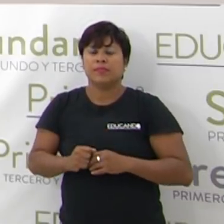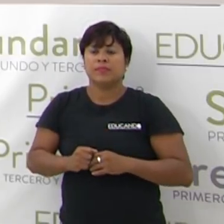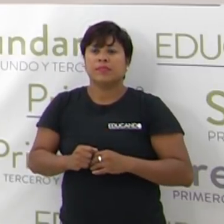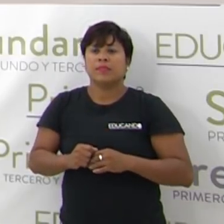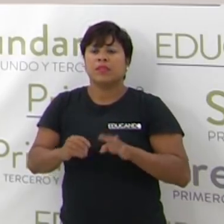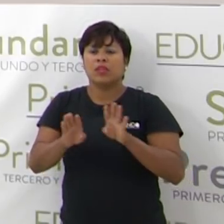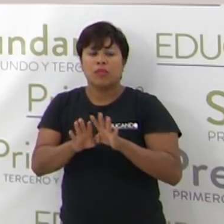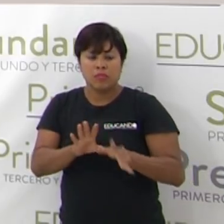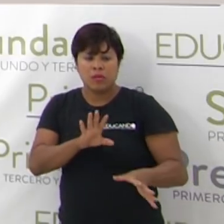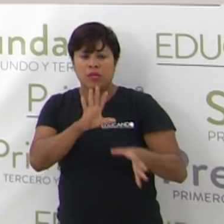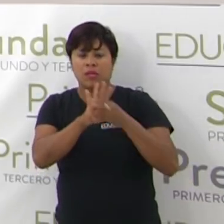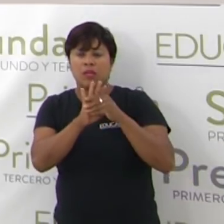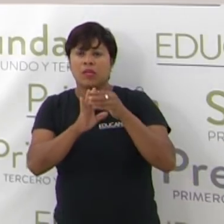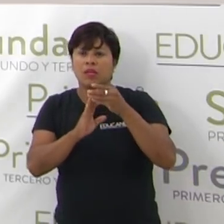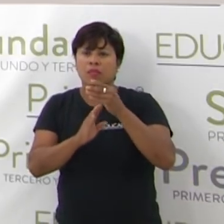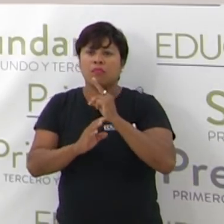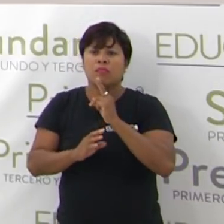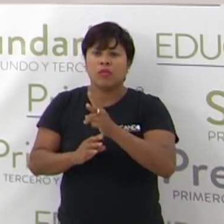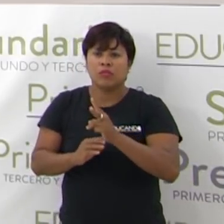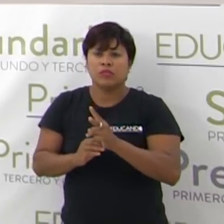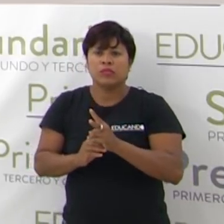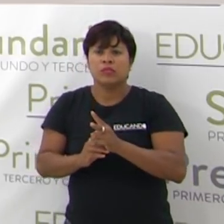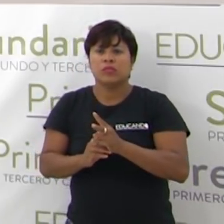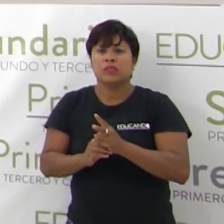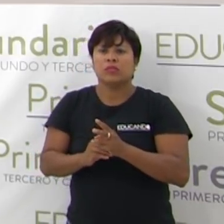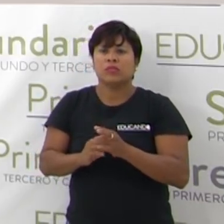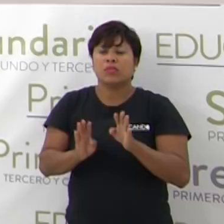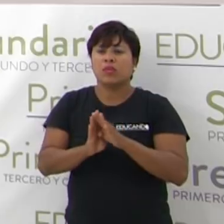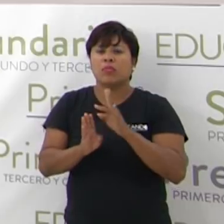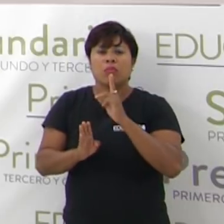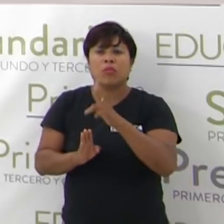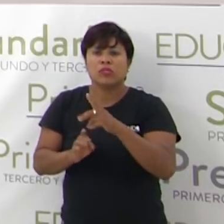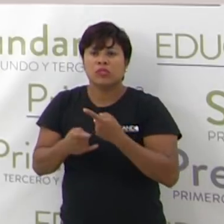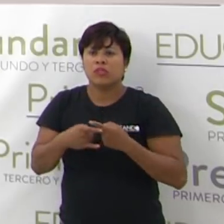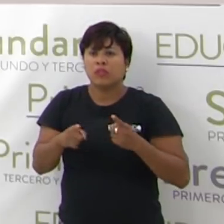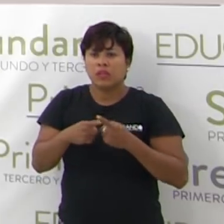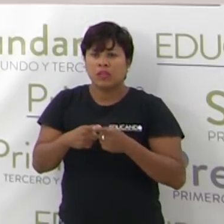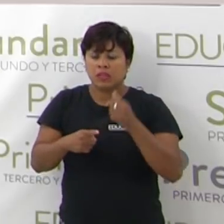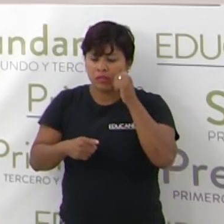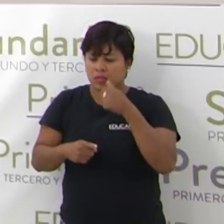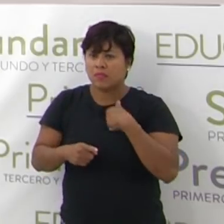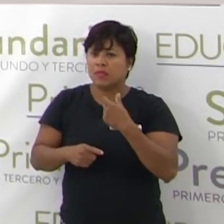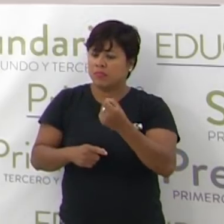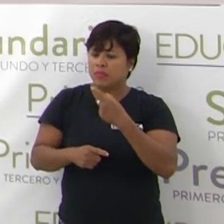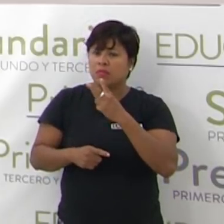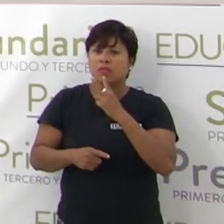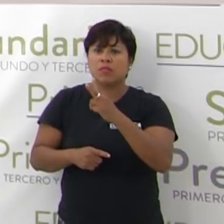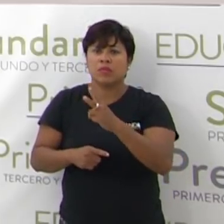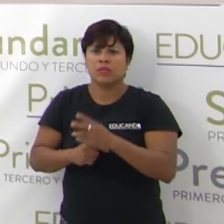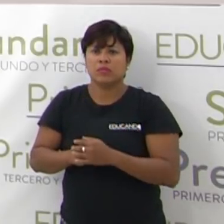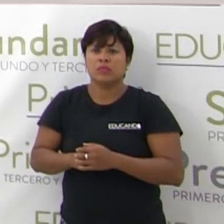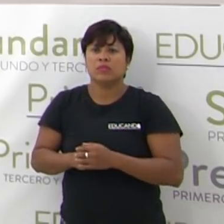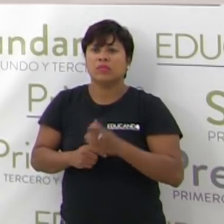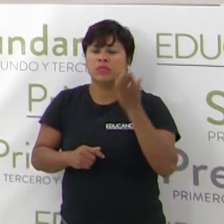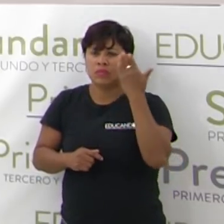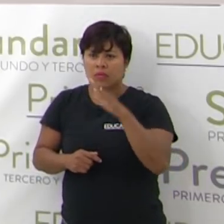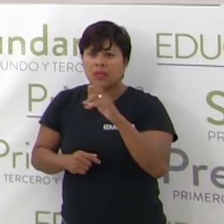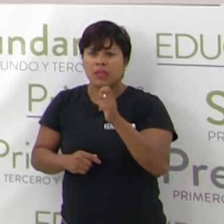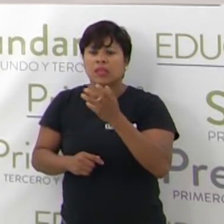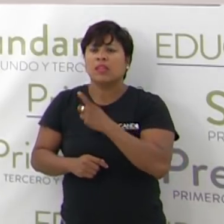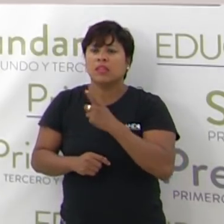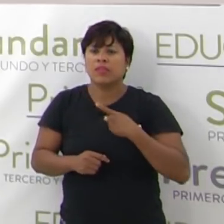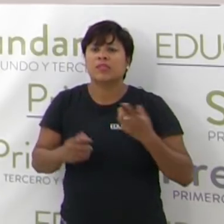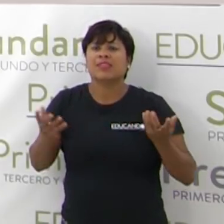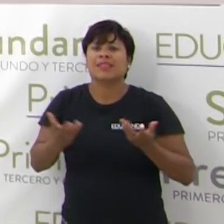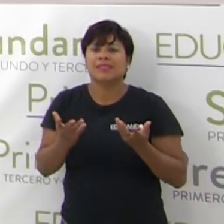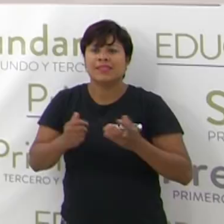imitar voces. Yo no tuve que hacer una voz diferente, ¿verdad? Siempre fue mi voz. ¿Saben qué es lo que sí tenemos que